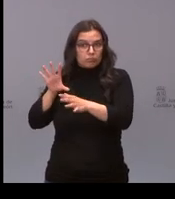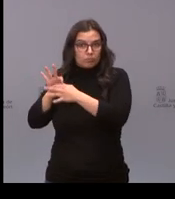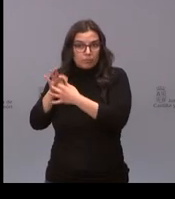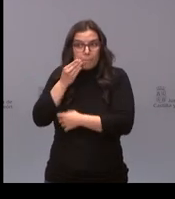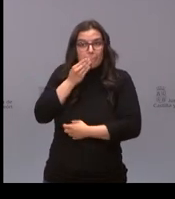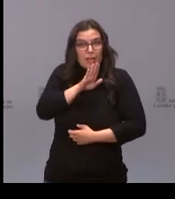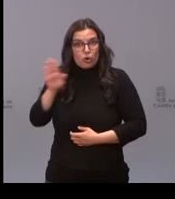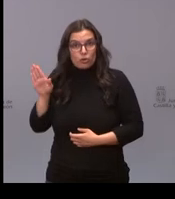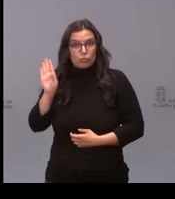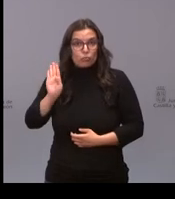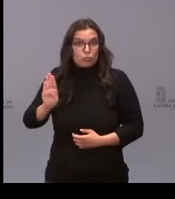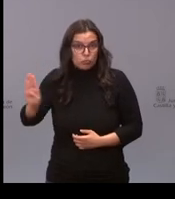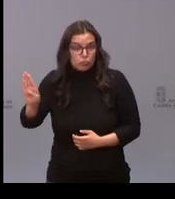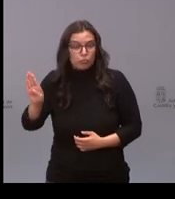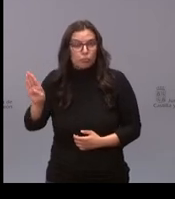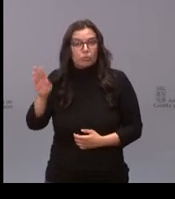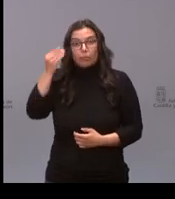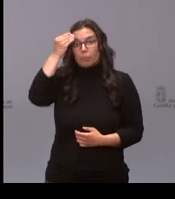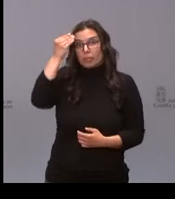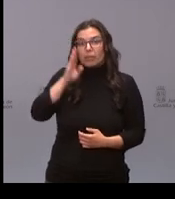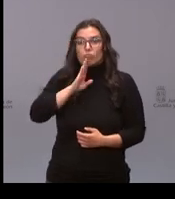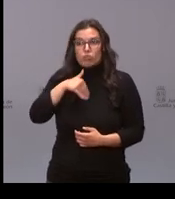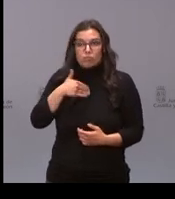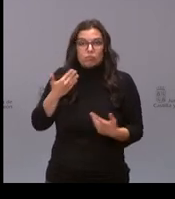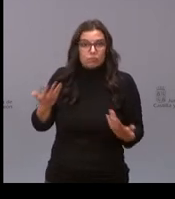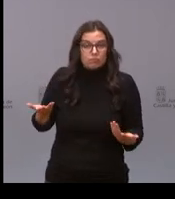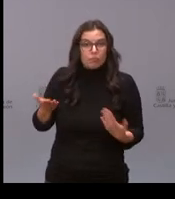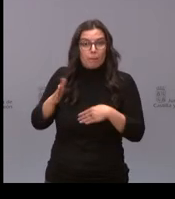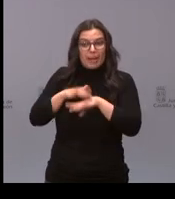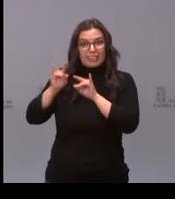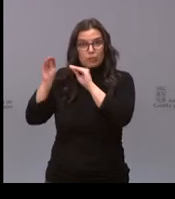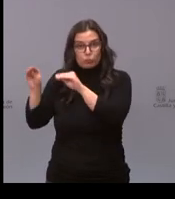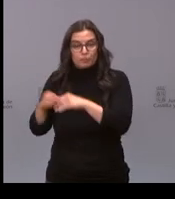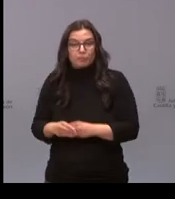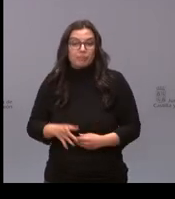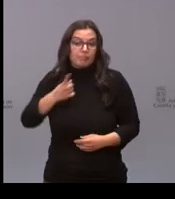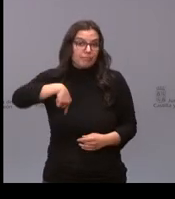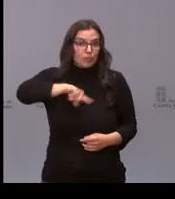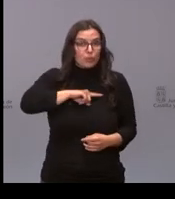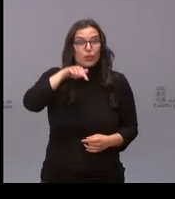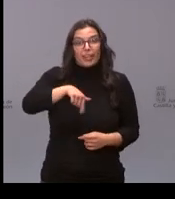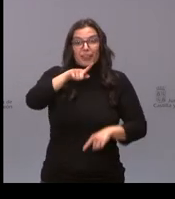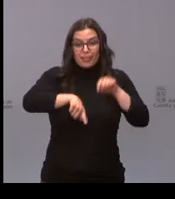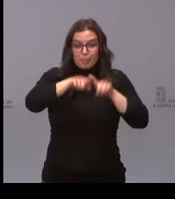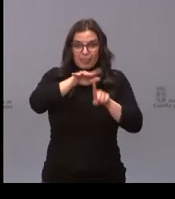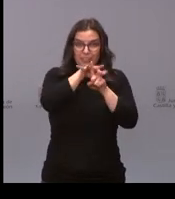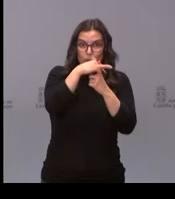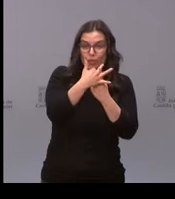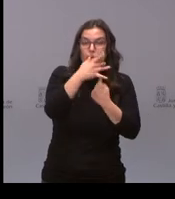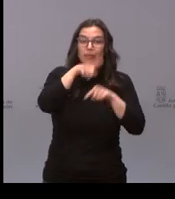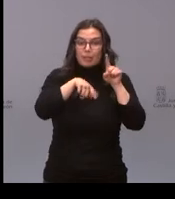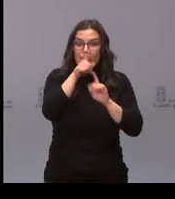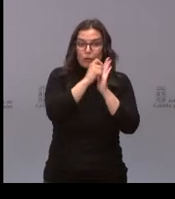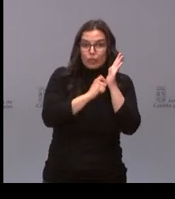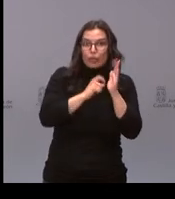mejores decisiones que considera convenientes para Madrid y nosotros, en función de las circunstancias y las condiciones